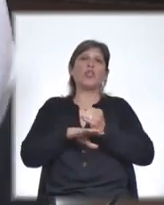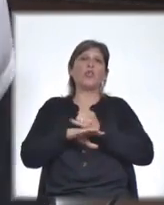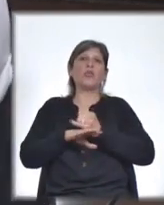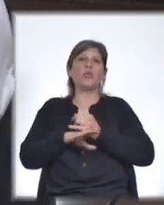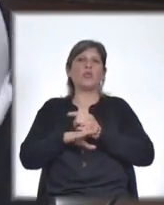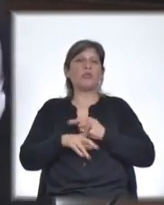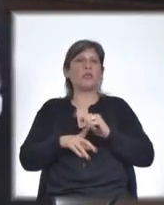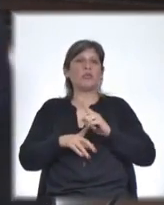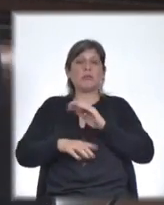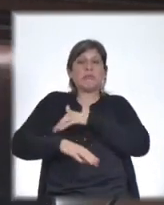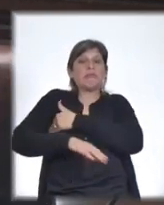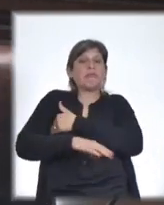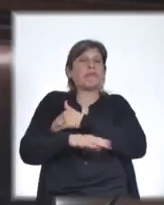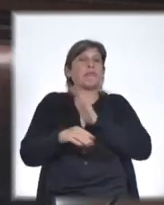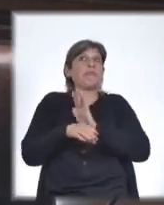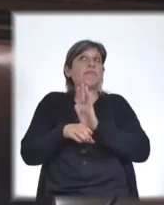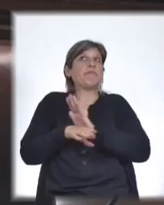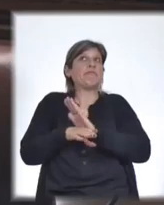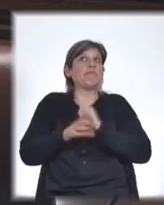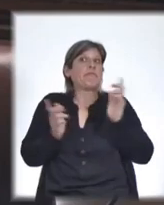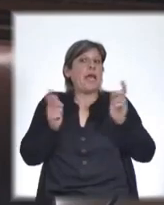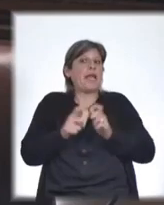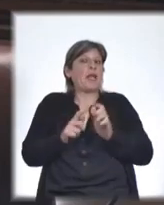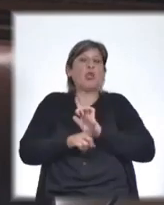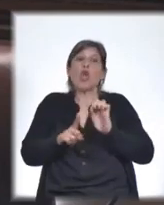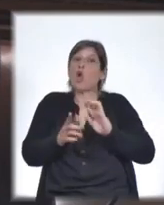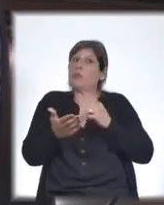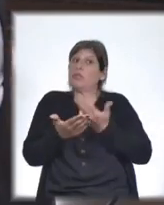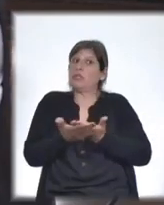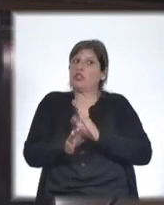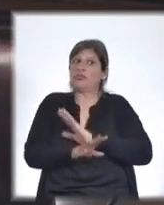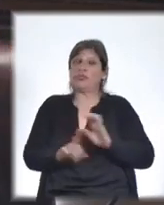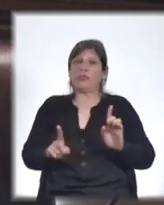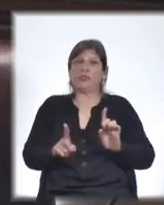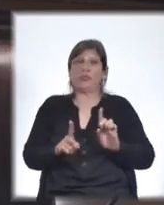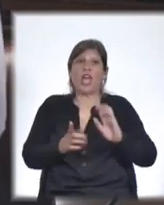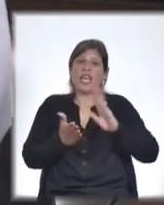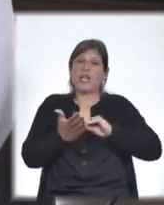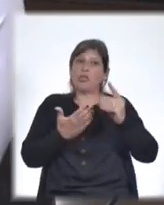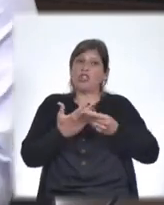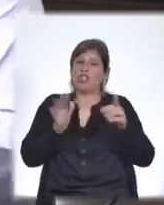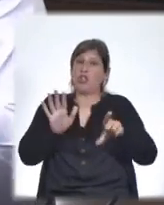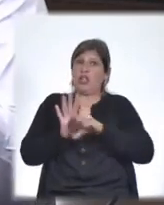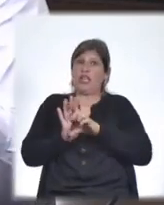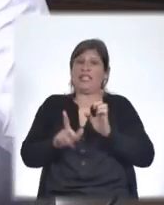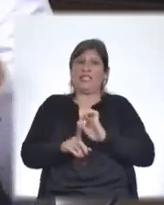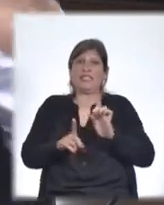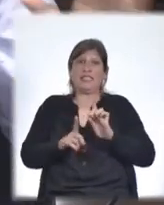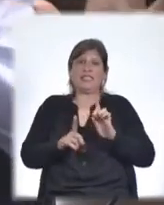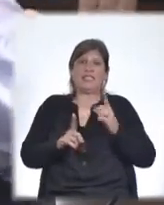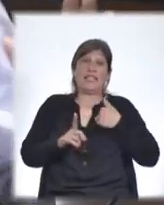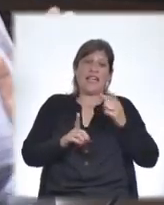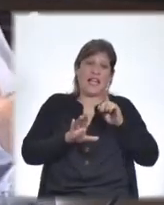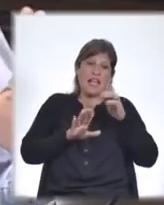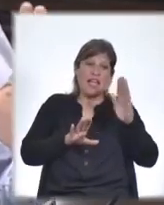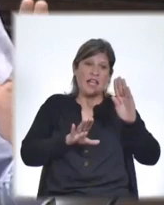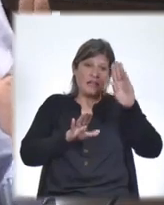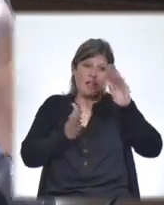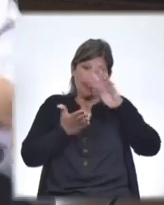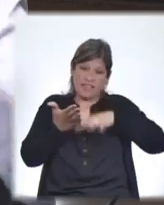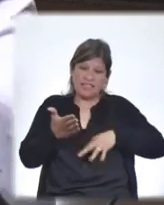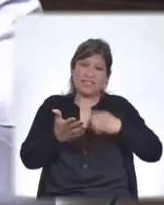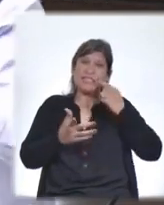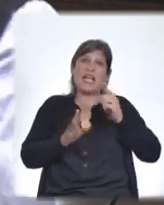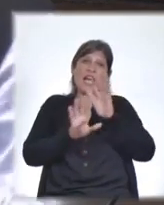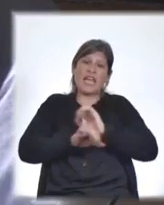lo trajo abajo del brazo de la comisión. No lo presentó en el proyecto de ley. En el proyecto de ley venía la posibilidad de que